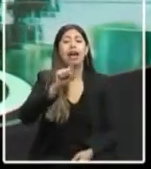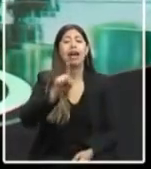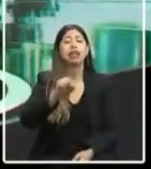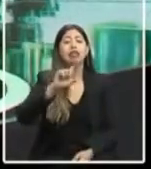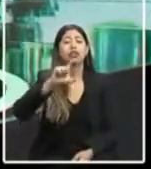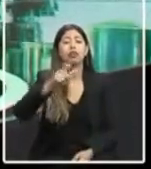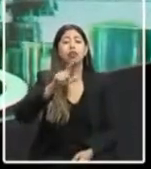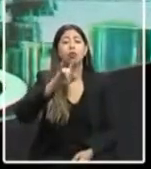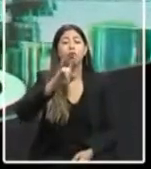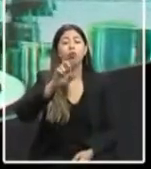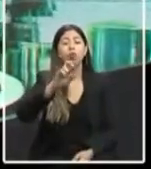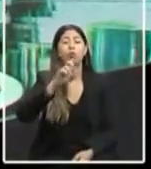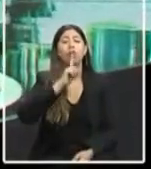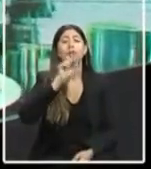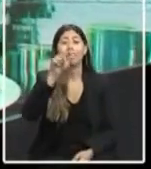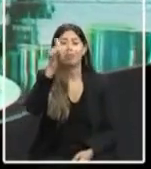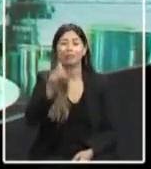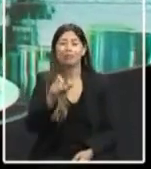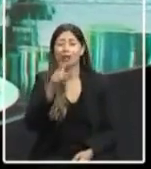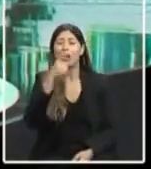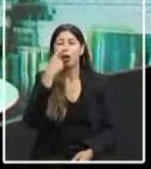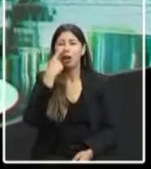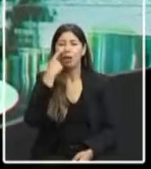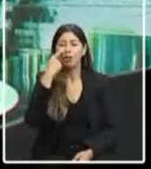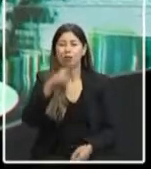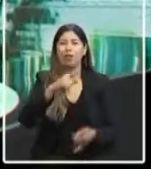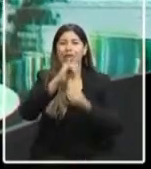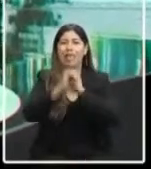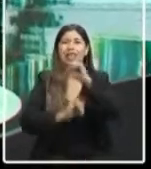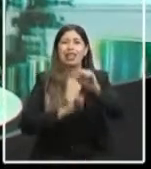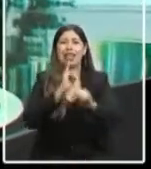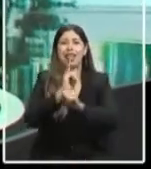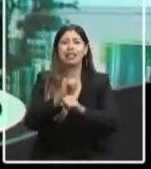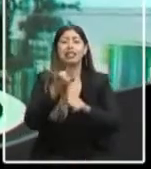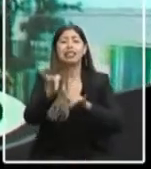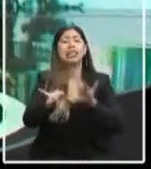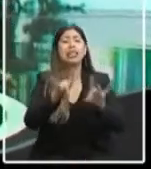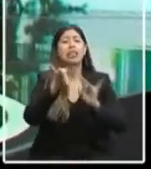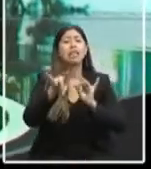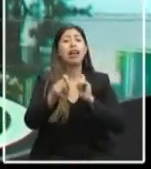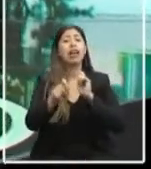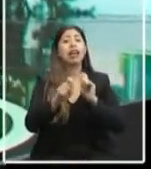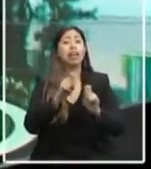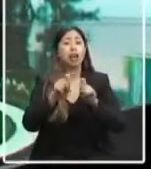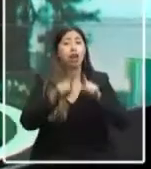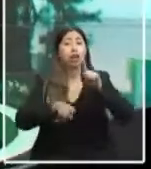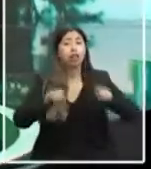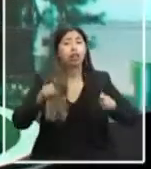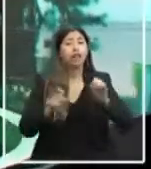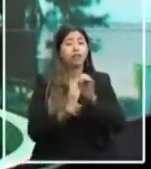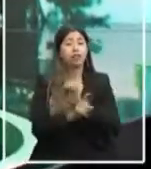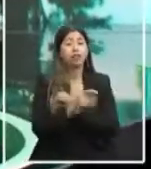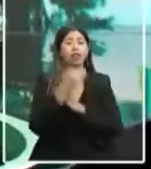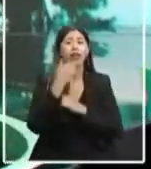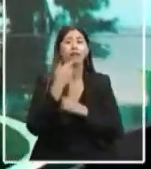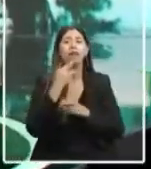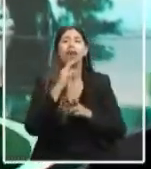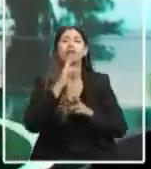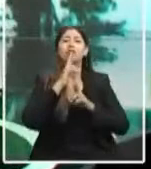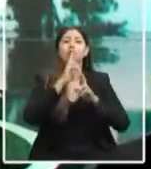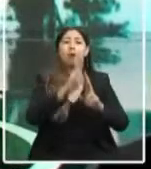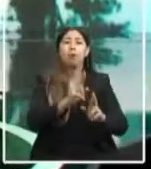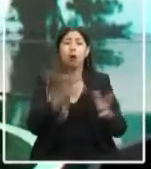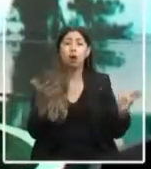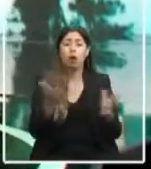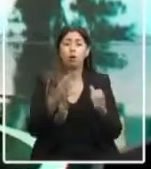ecosistemas y la biodiversidad, identifica también los riesgos y los orígenes de estos y propone soluciones económicas,